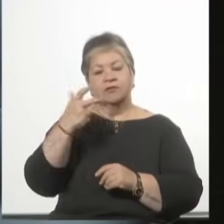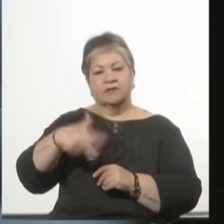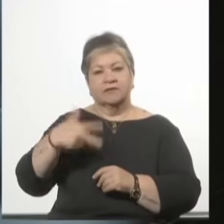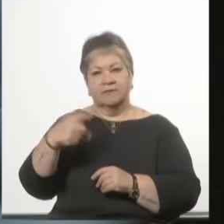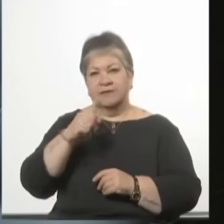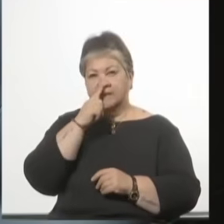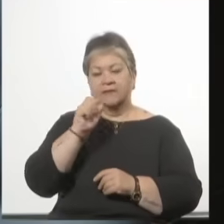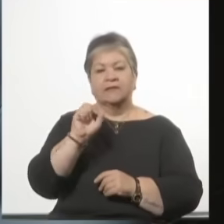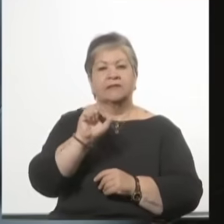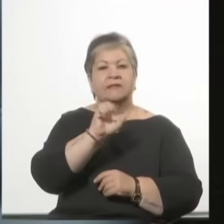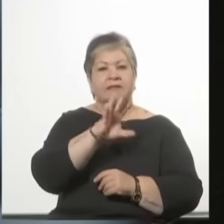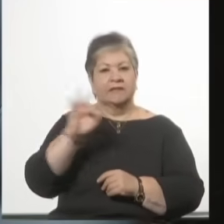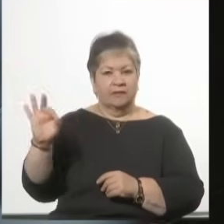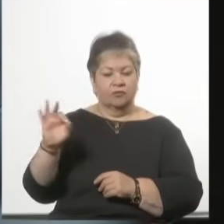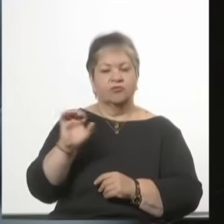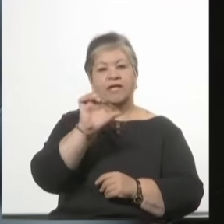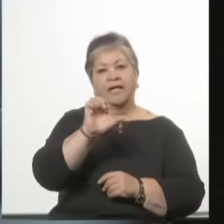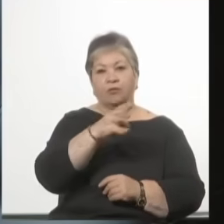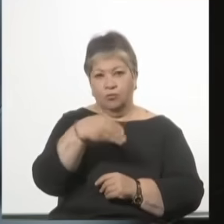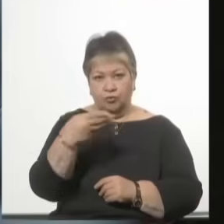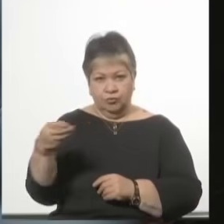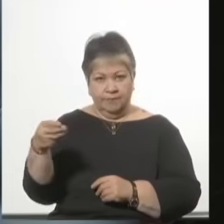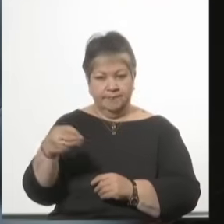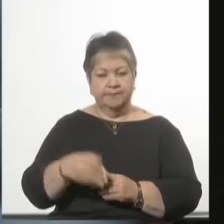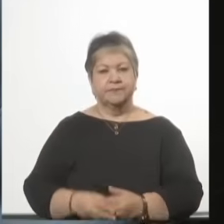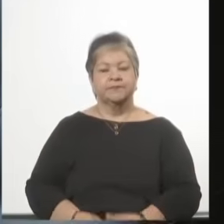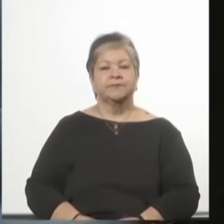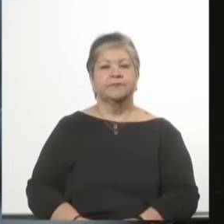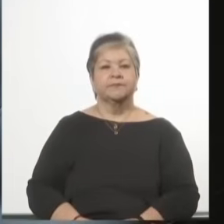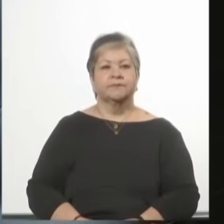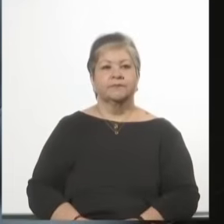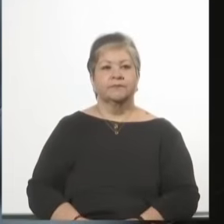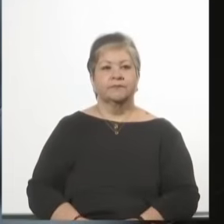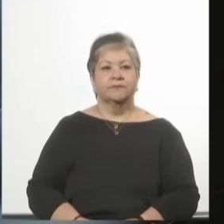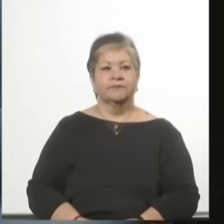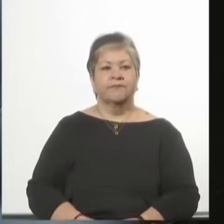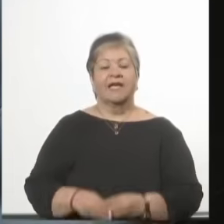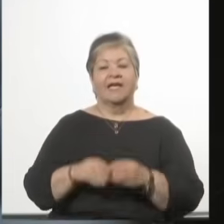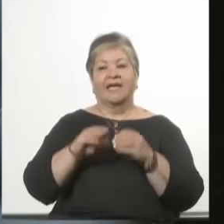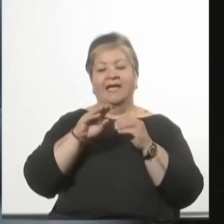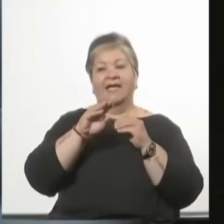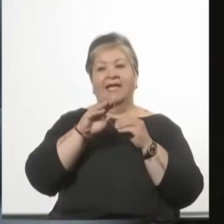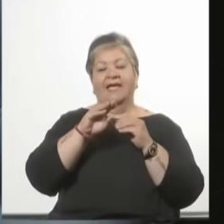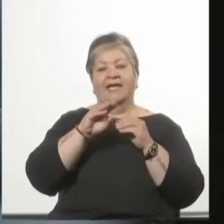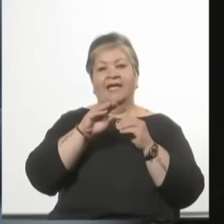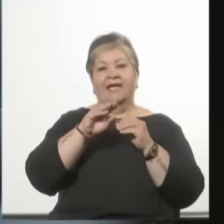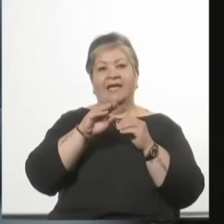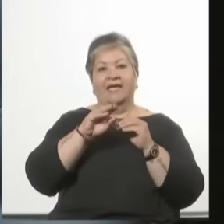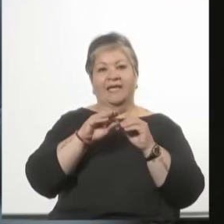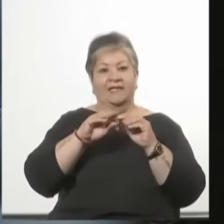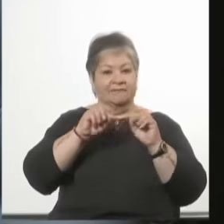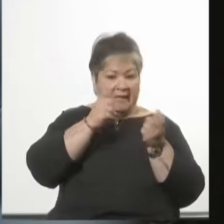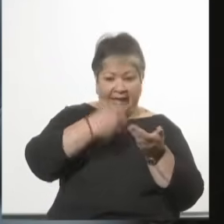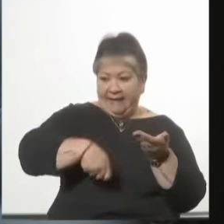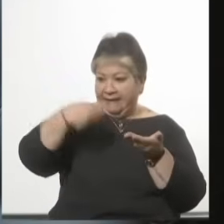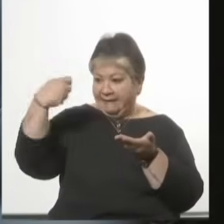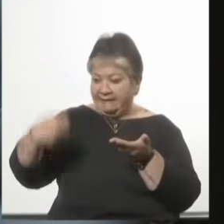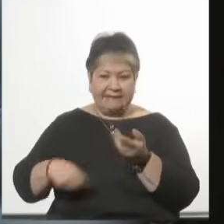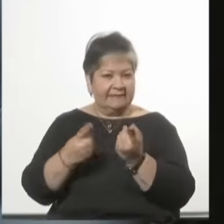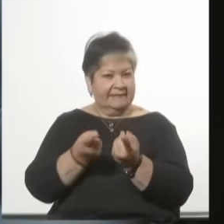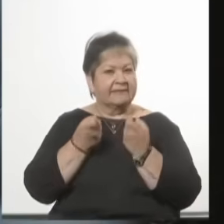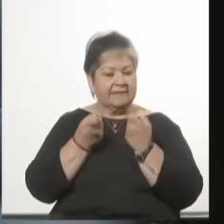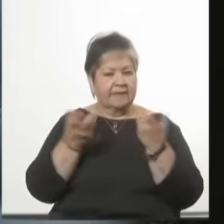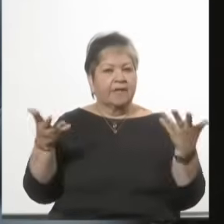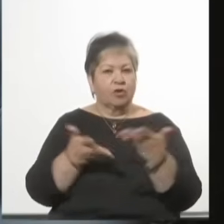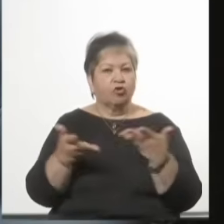4.113.500 euros, por supuesto. La constitución de ambas garantías son requisitos necesarios para la entrada en vigor